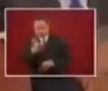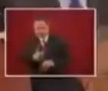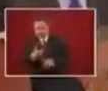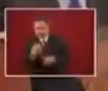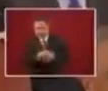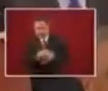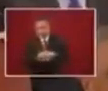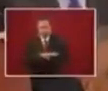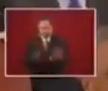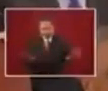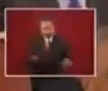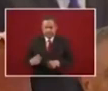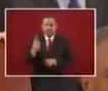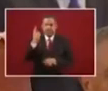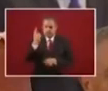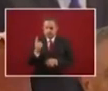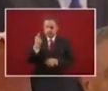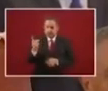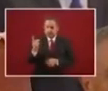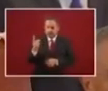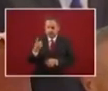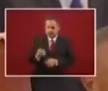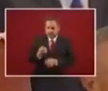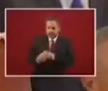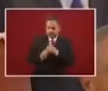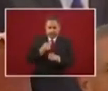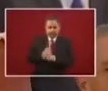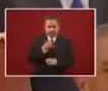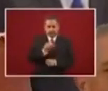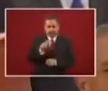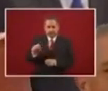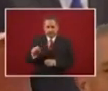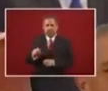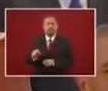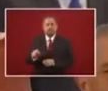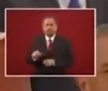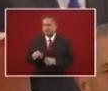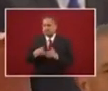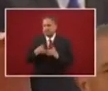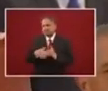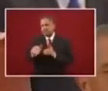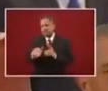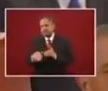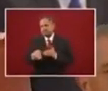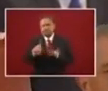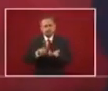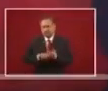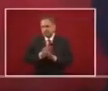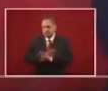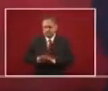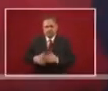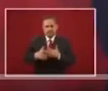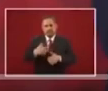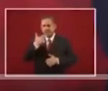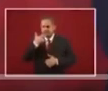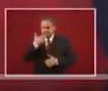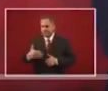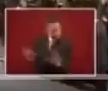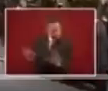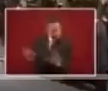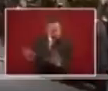ver, ¿les parece mejor? Y creo que eso va a responder lo que nos están aquí planteando. Escuchamos al presidente López Obrador. 16 de enero de este